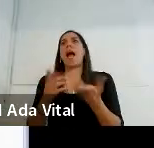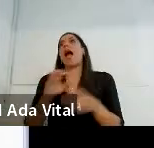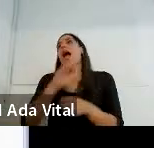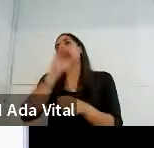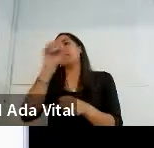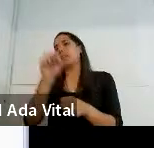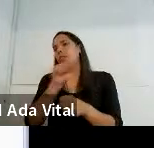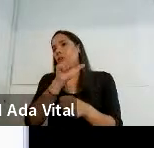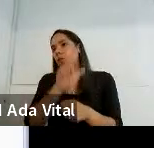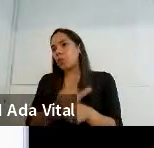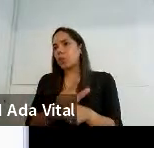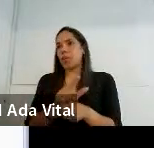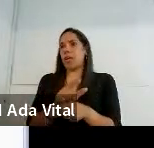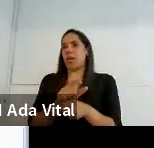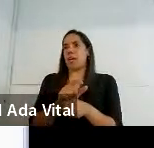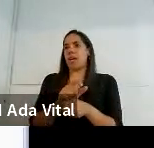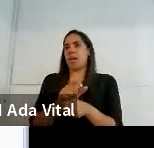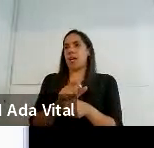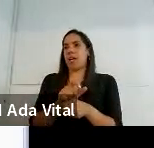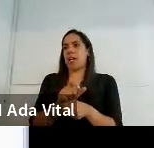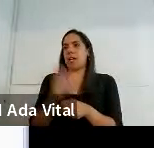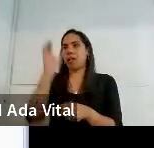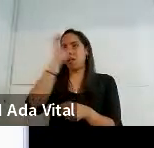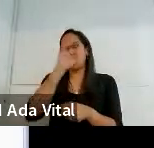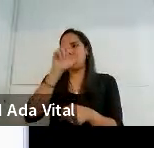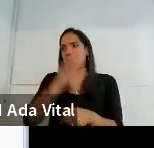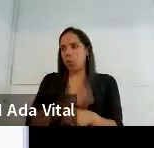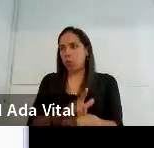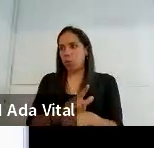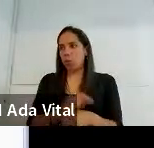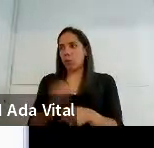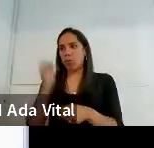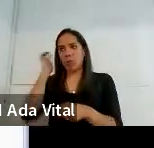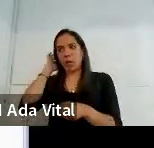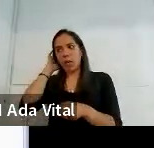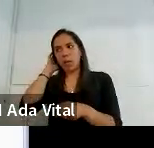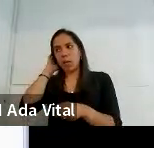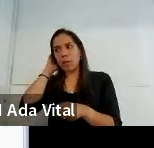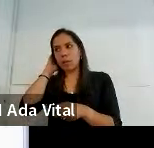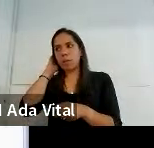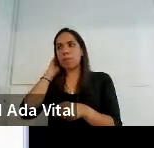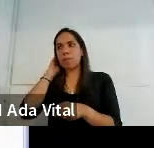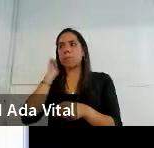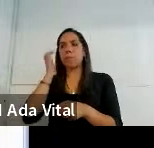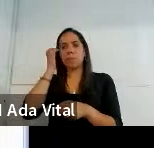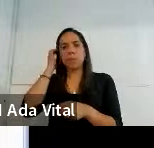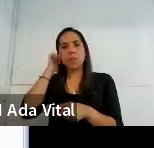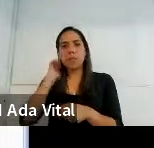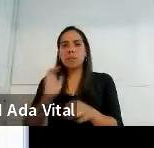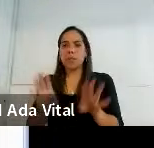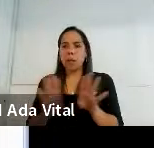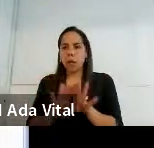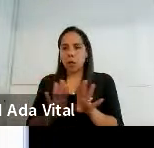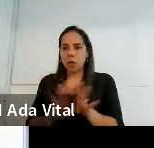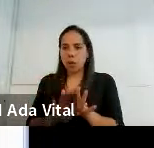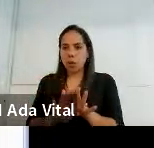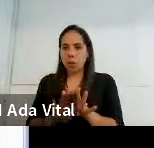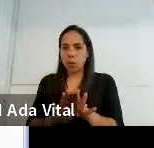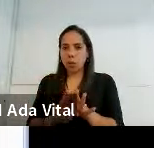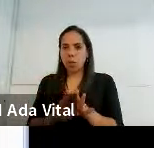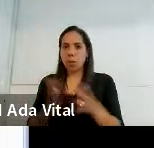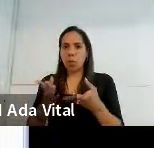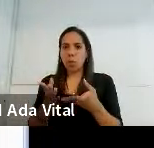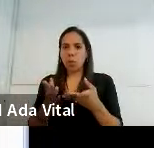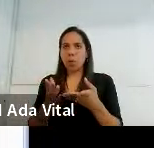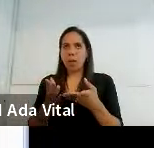recreativo. Es súper importante para nuestras usuarias no quedarse fuera y romper